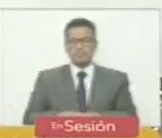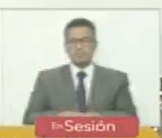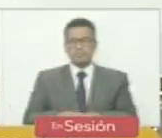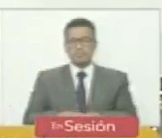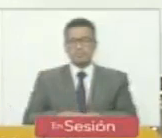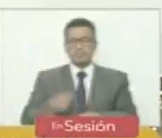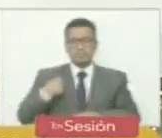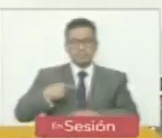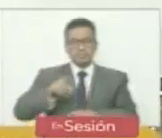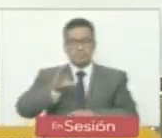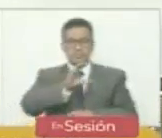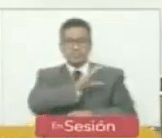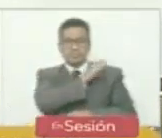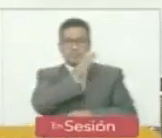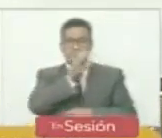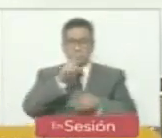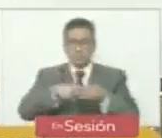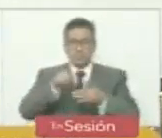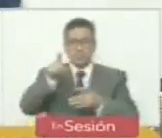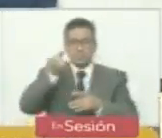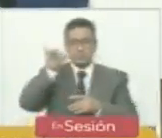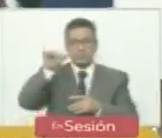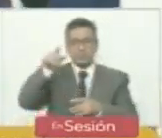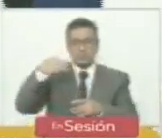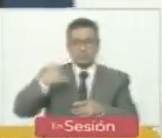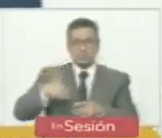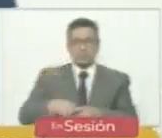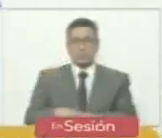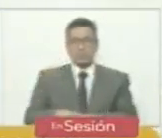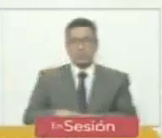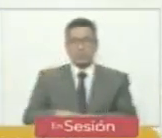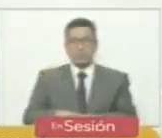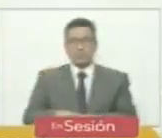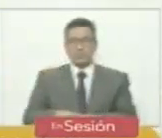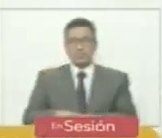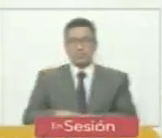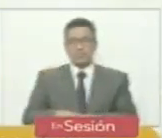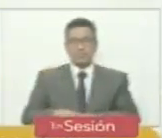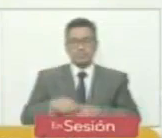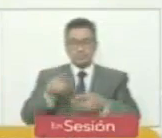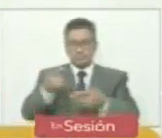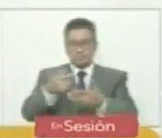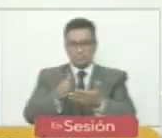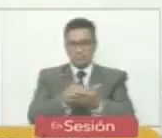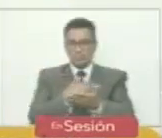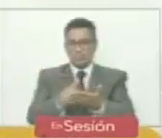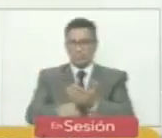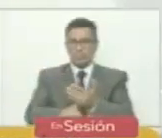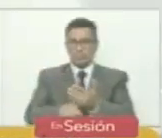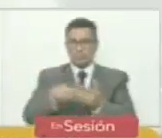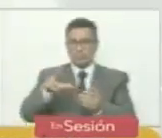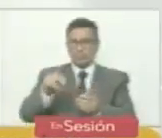A un capitán de los que están allá, al que le quitaron su pasaporte, y eso es